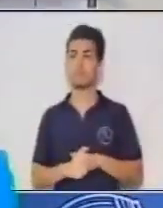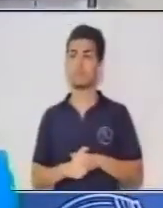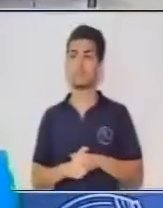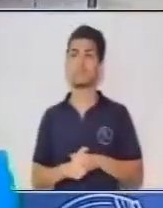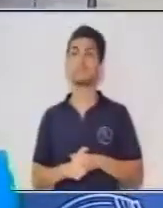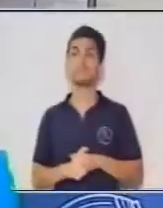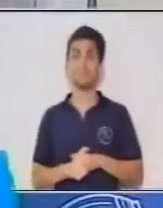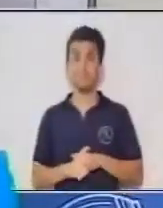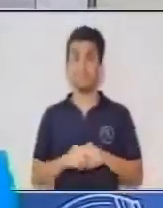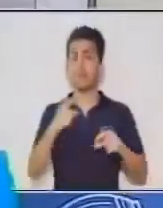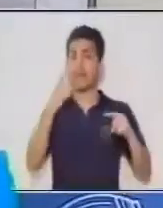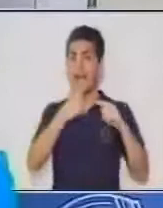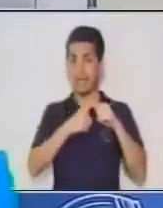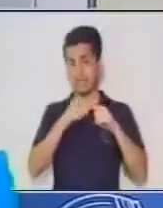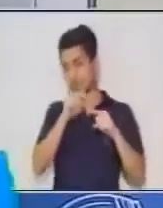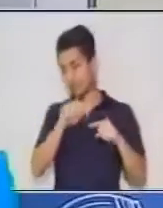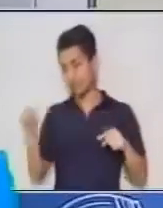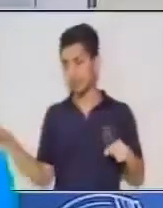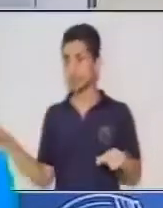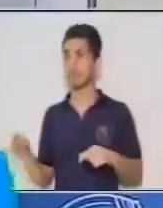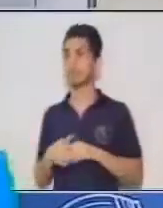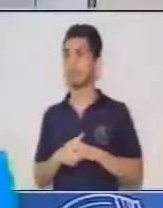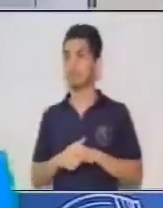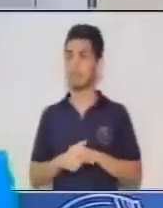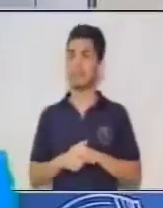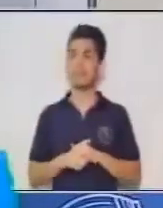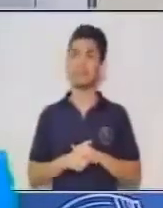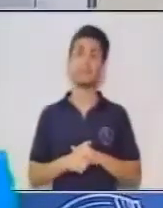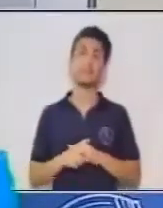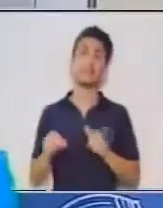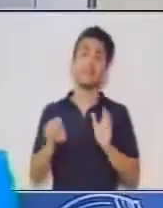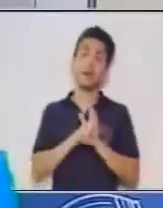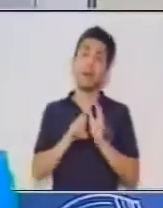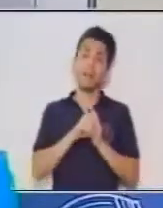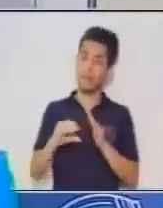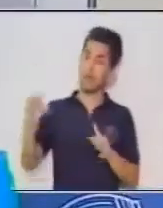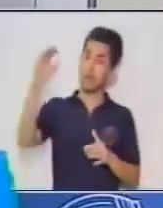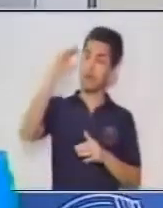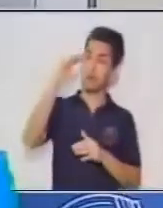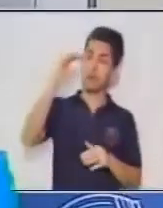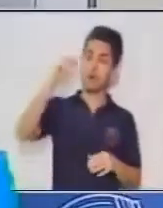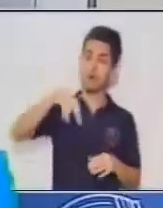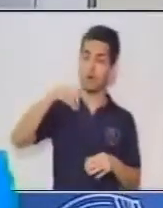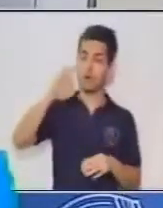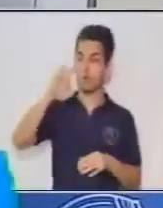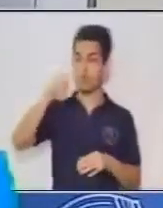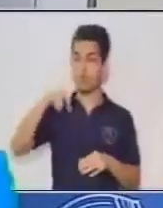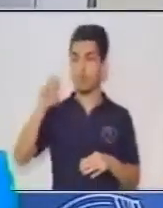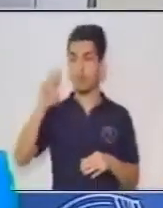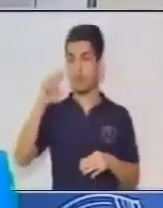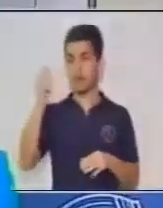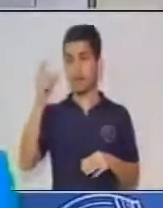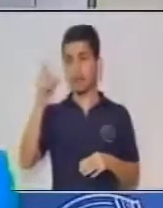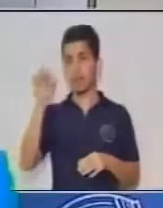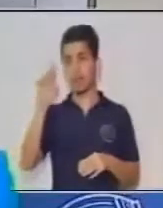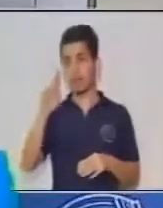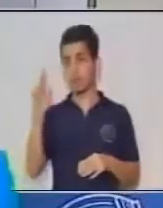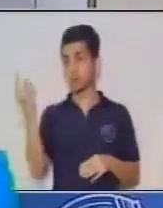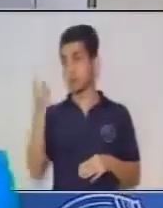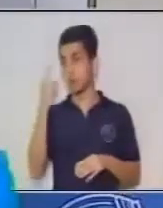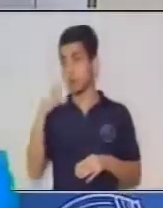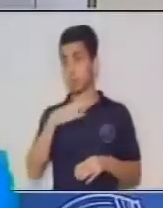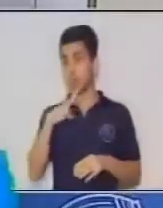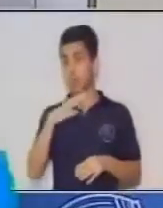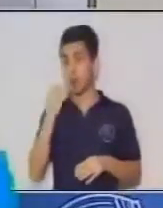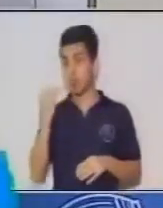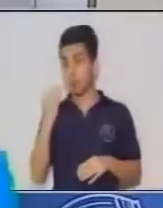el eje X, ¿sí? Si en el numerador solamente vamos a tener valores numéricos